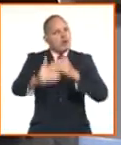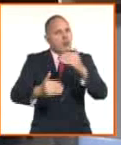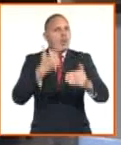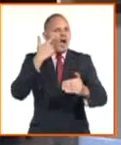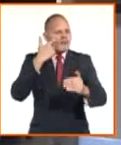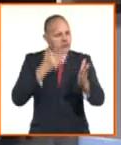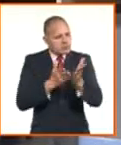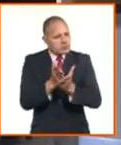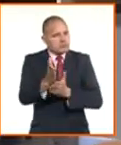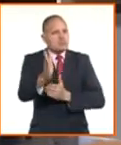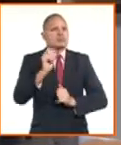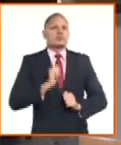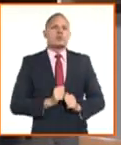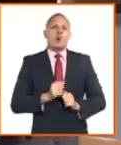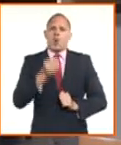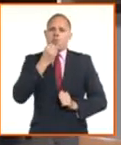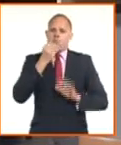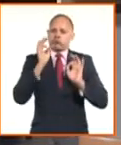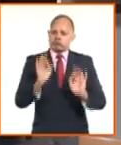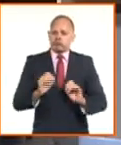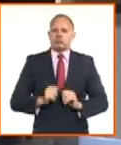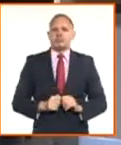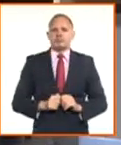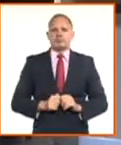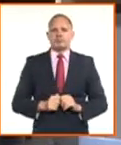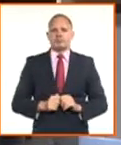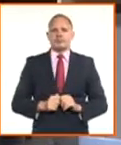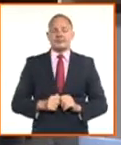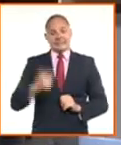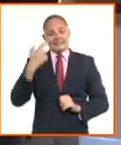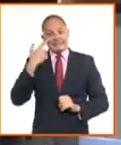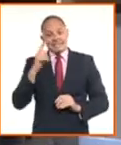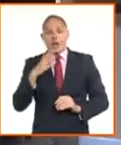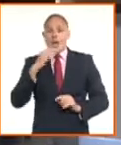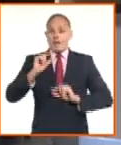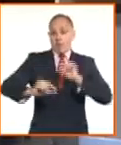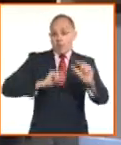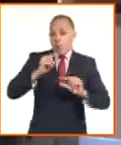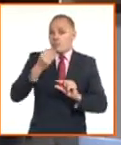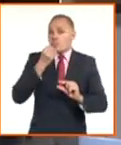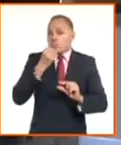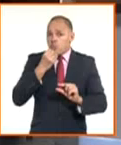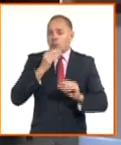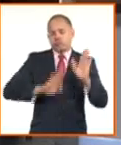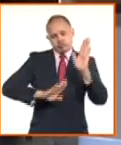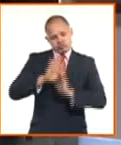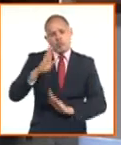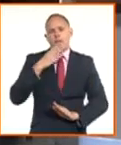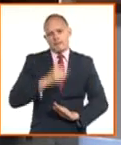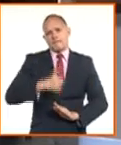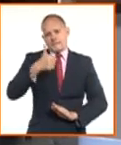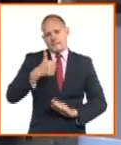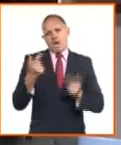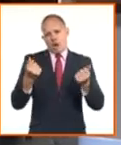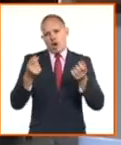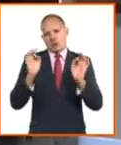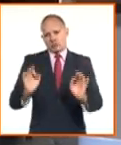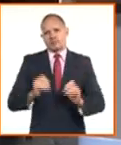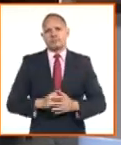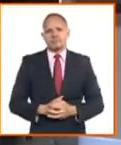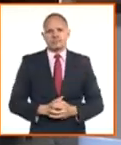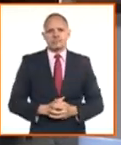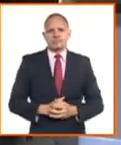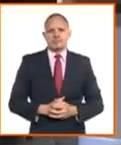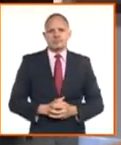nos permite, en nuestra apreciación, crear condiciones mucho más favorables para seguir avanzando en la recuperación gradual de nuestra economía.